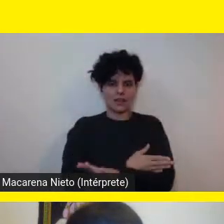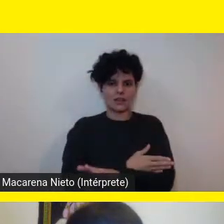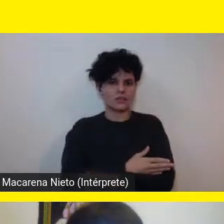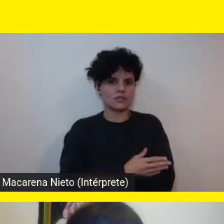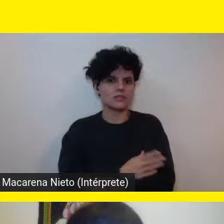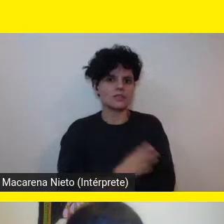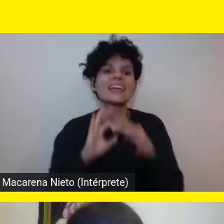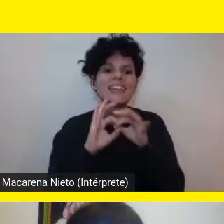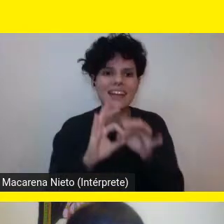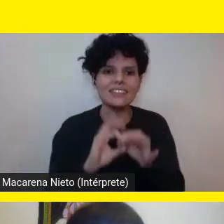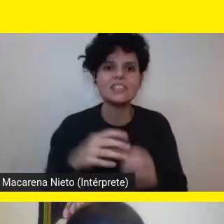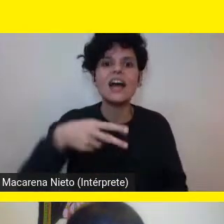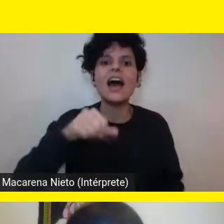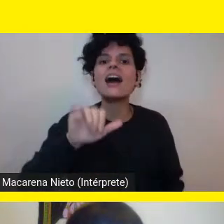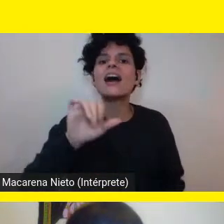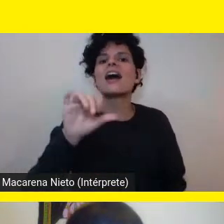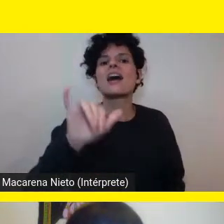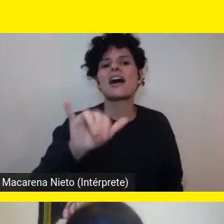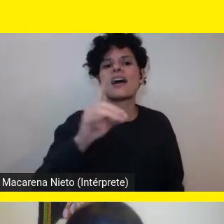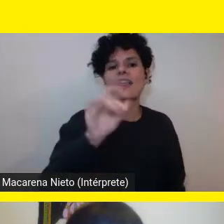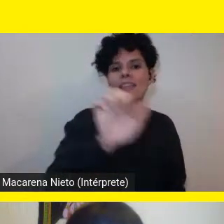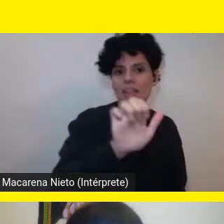Aide.